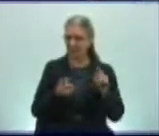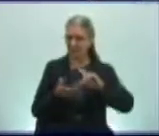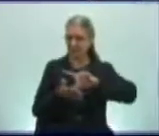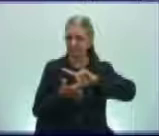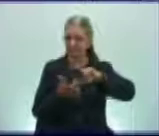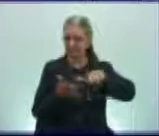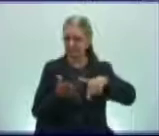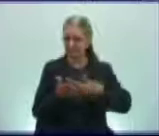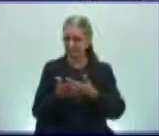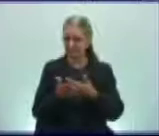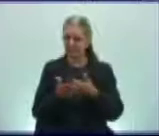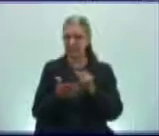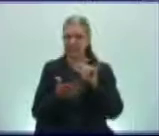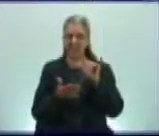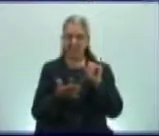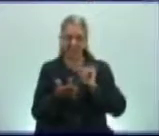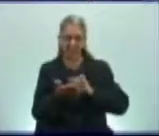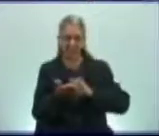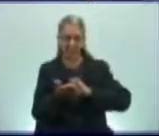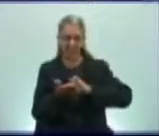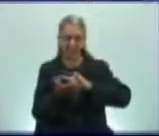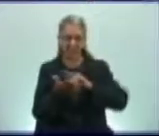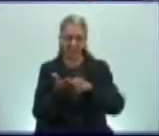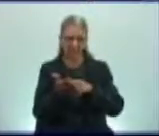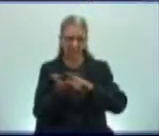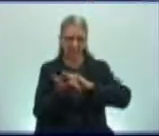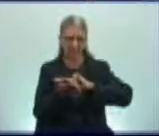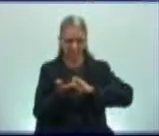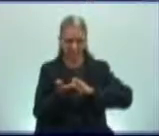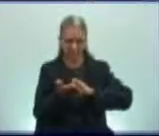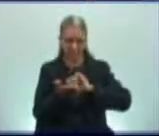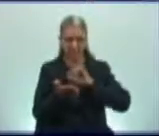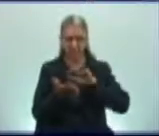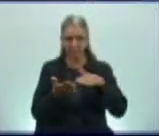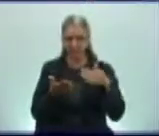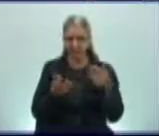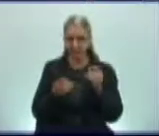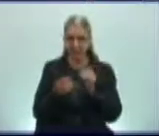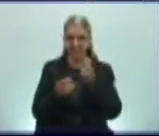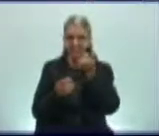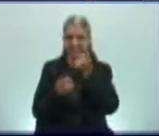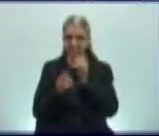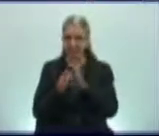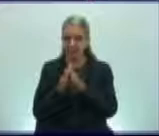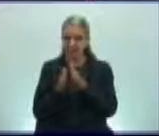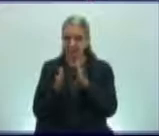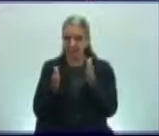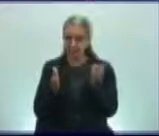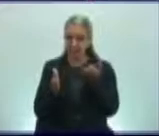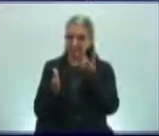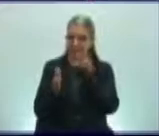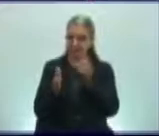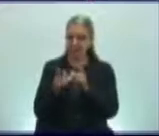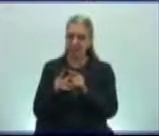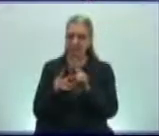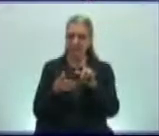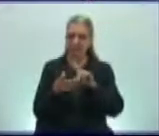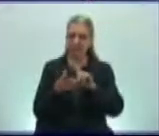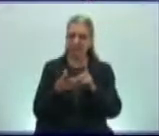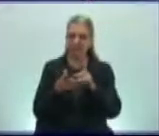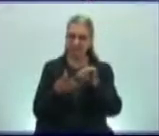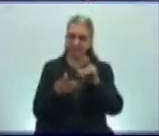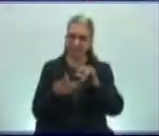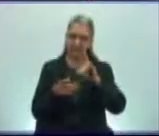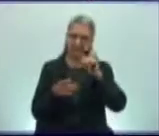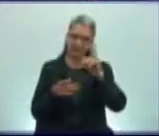y su diámetro es que a manera que aumenta la longitud de la circunferencia, por supuesto, va aumentando el diámetro. Pero